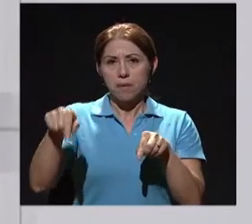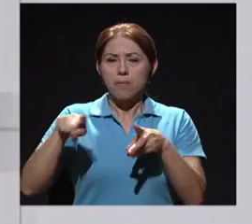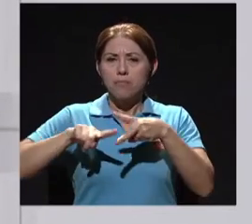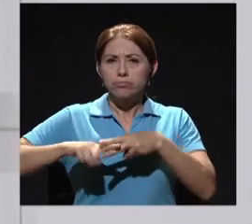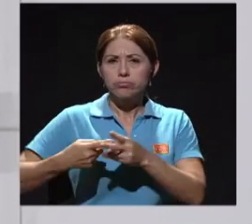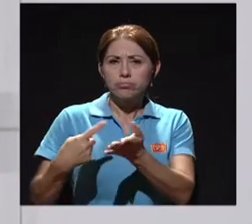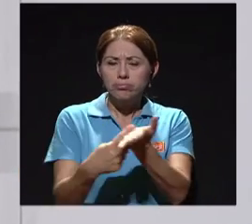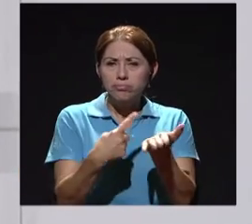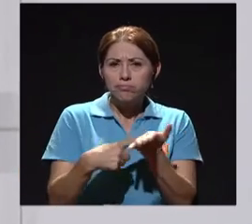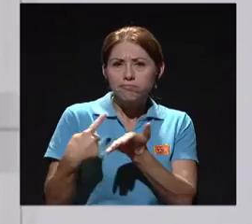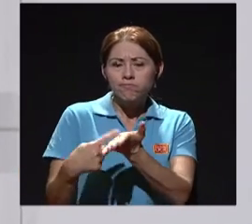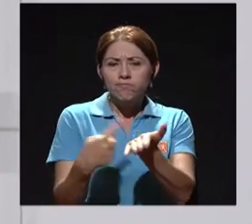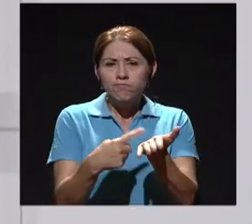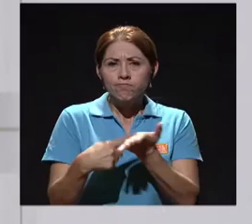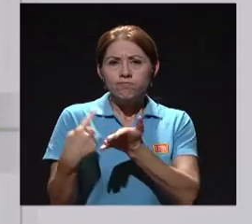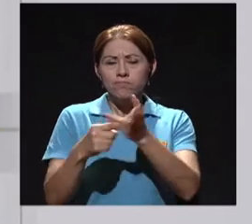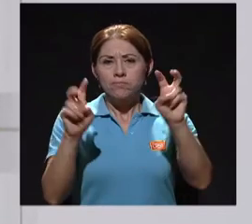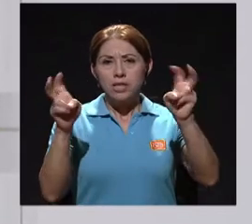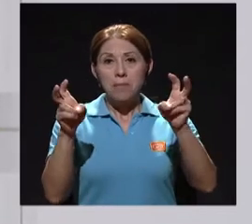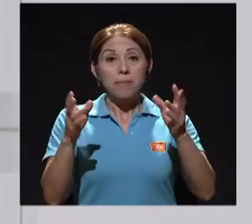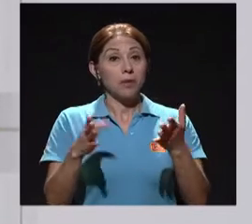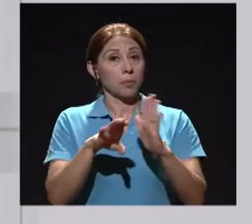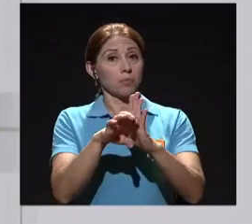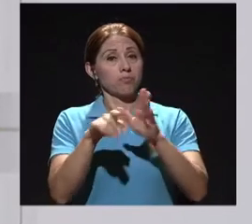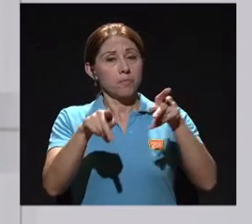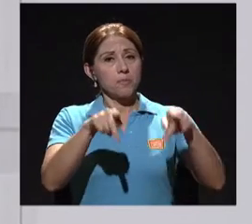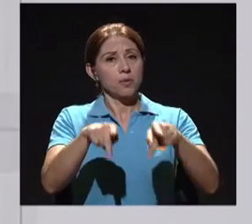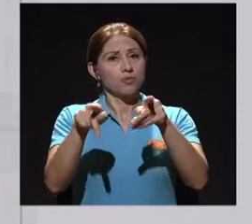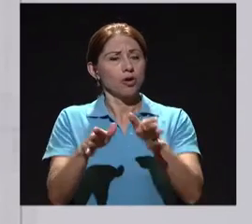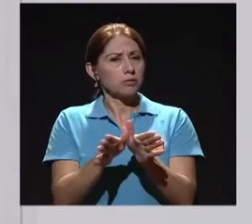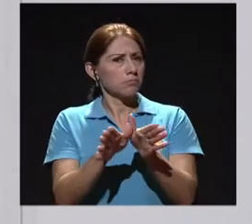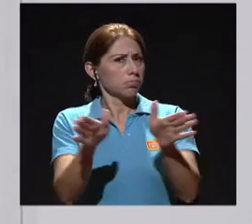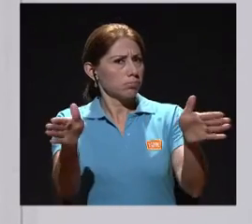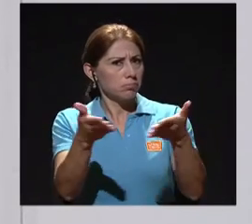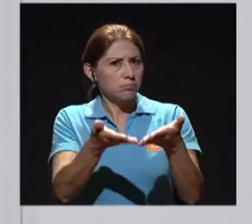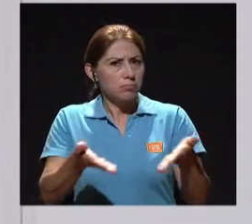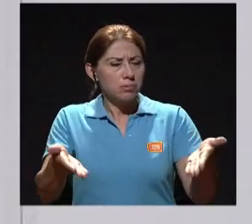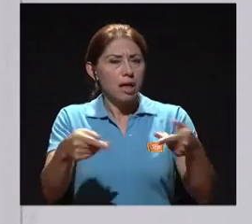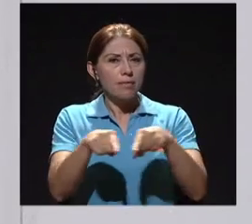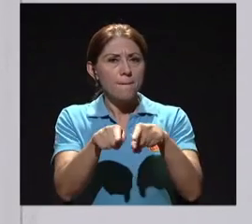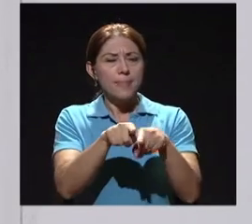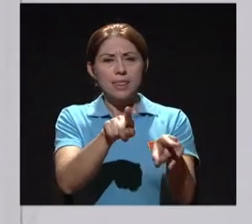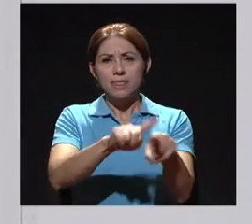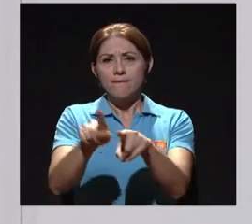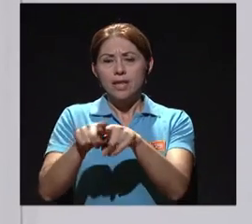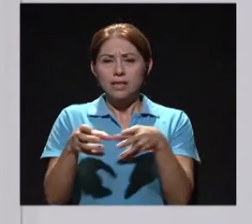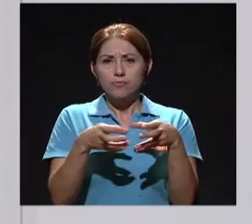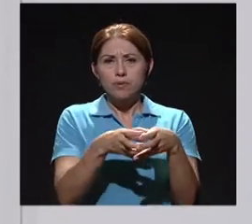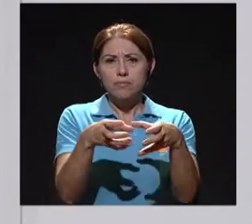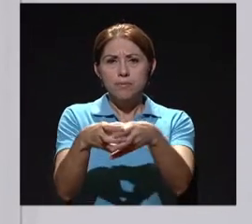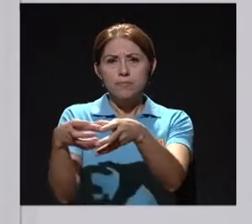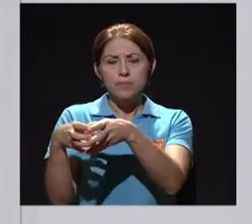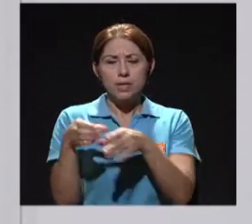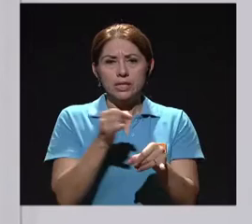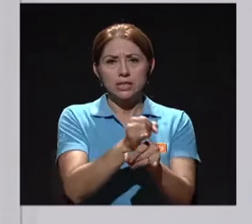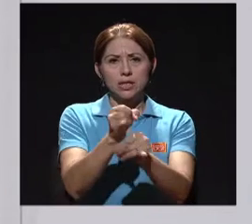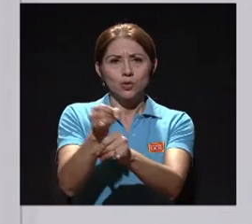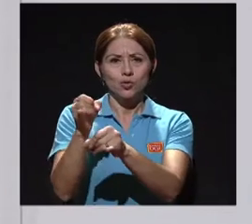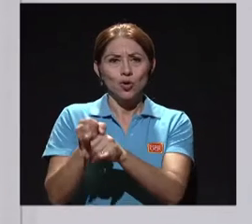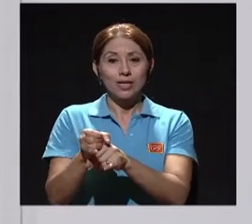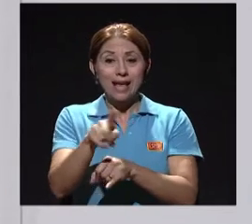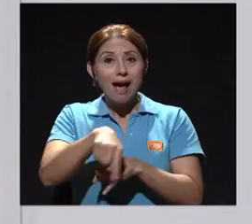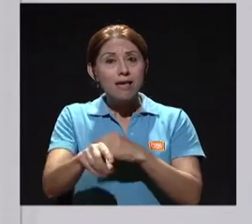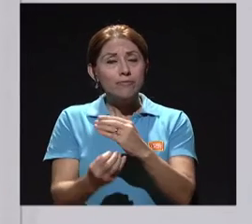tanto de sociedad civil como del sector institucional y entonces de ahí salen estas estas